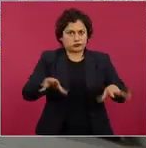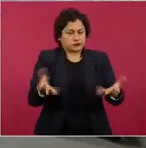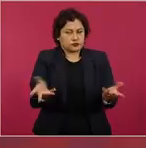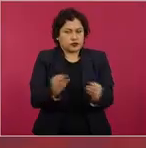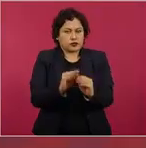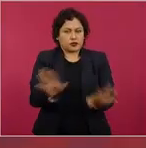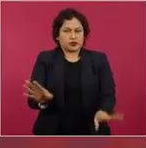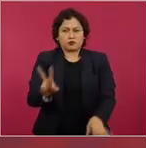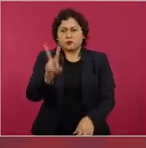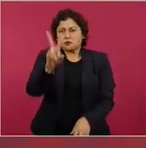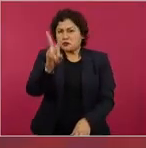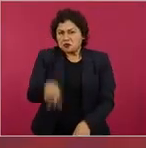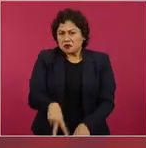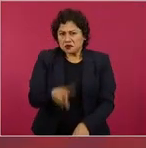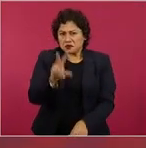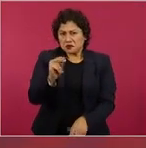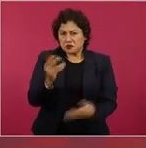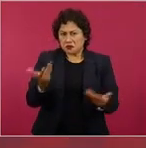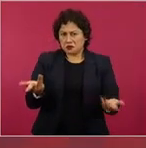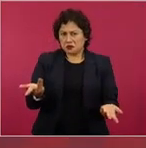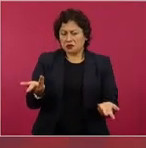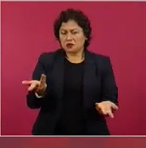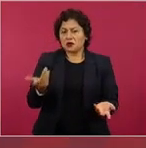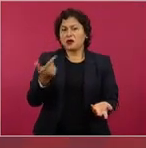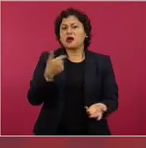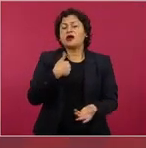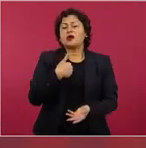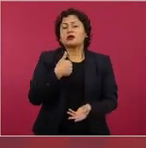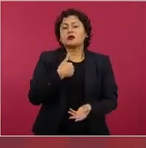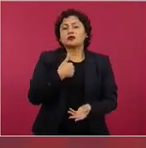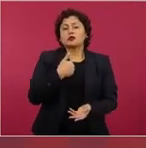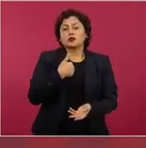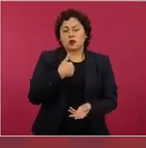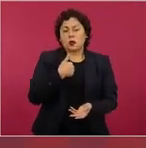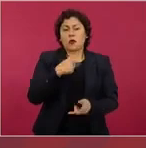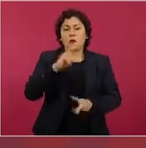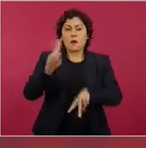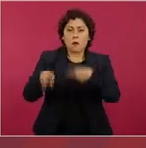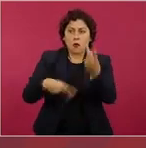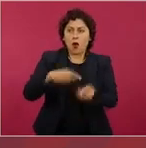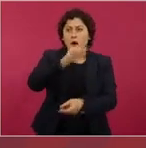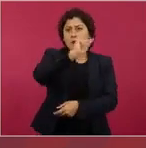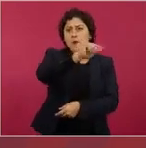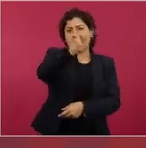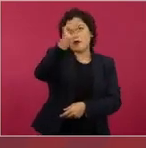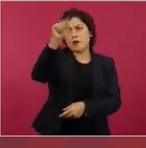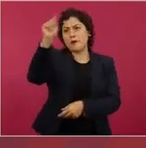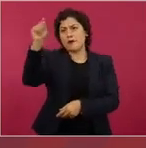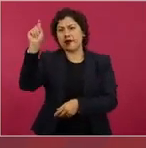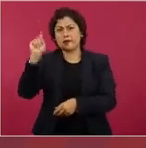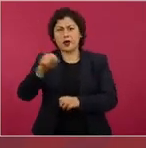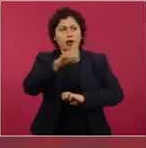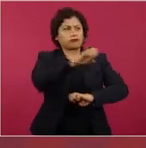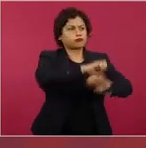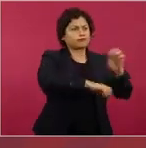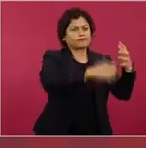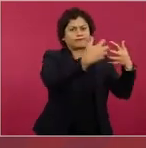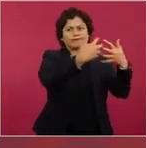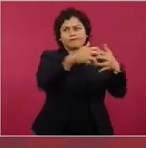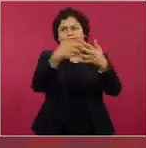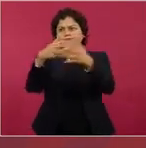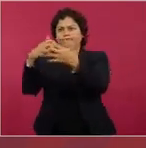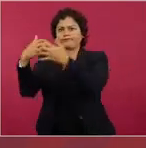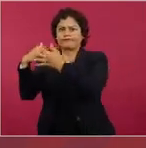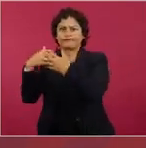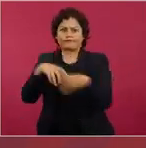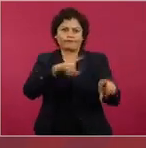yo estoy visitando las plantas, estoy visitando las